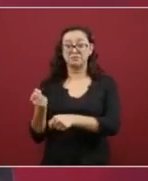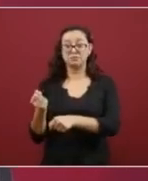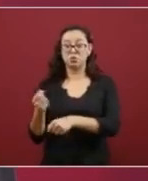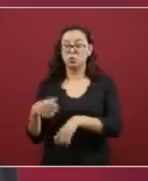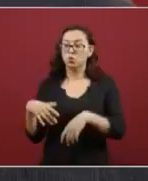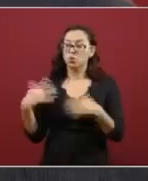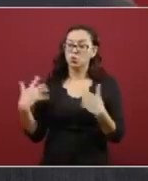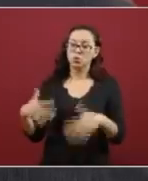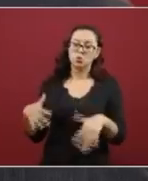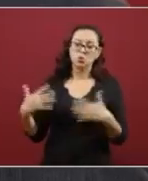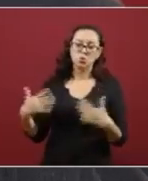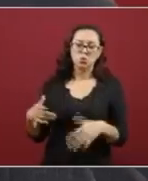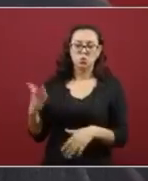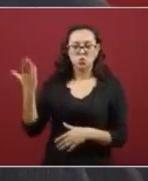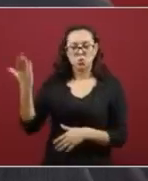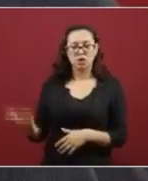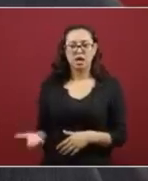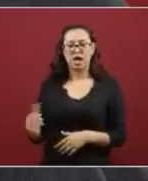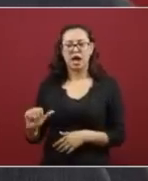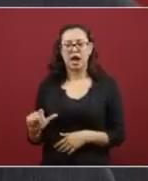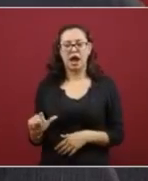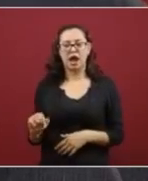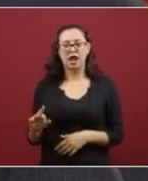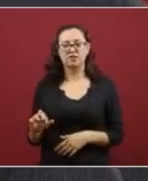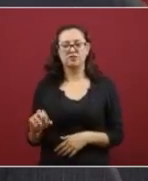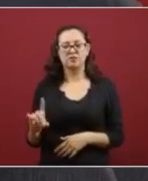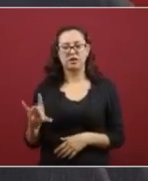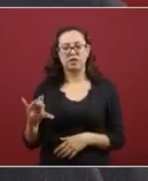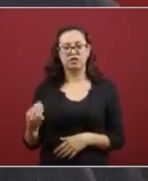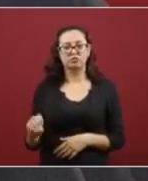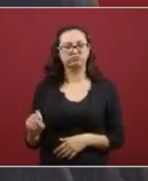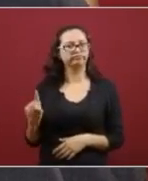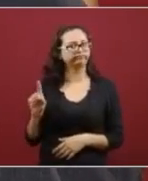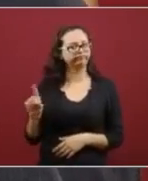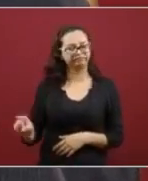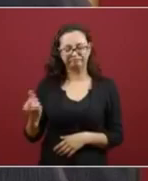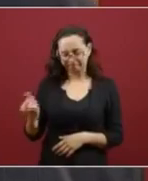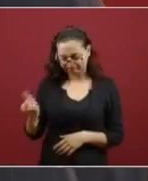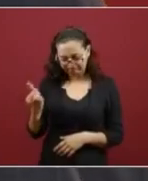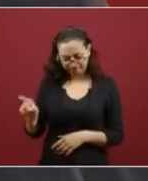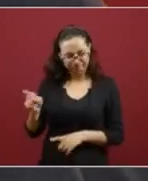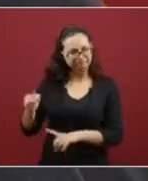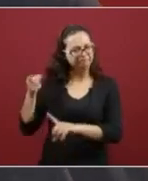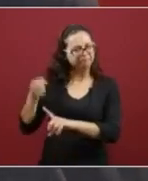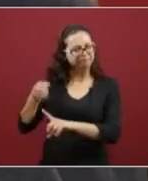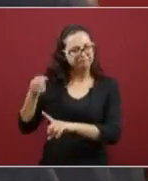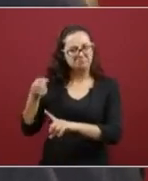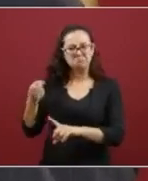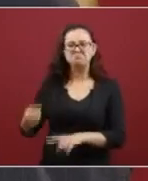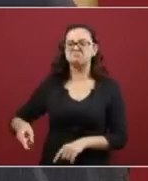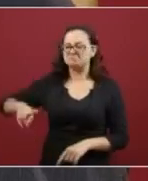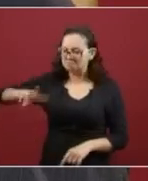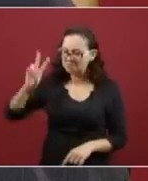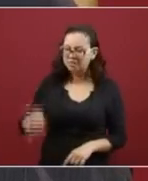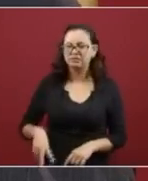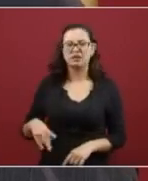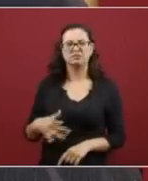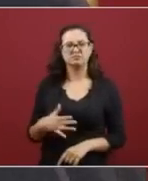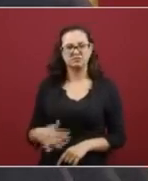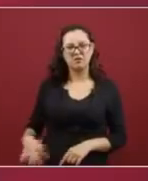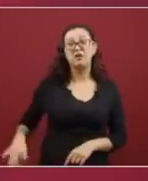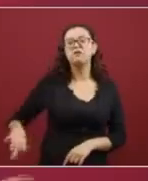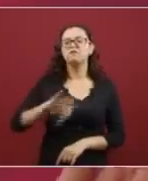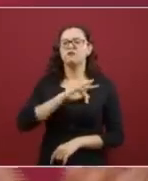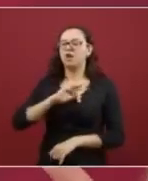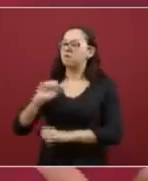de Alfredo Harp, Elú. Es un auténtico promotor del béisbol y